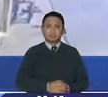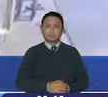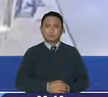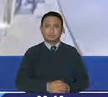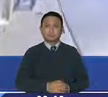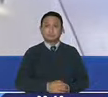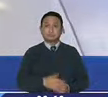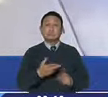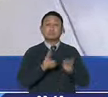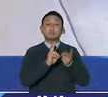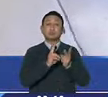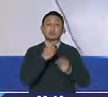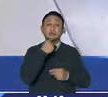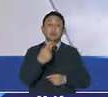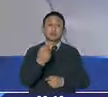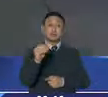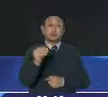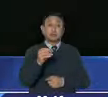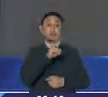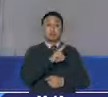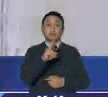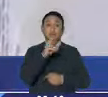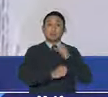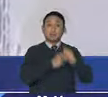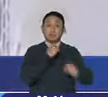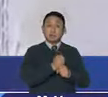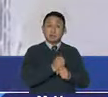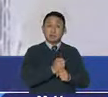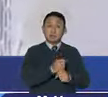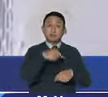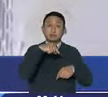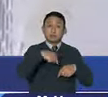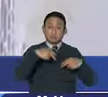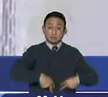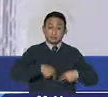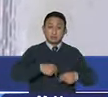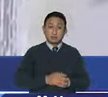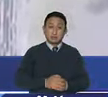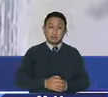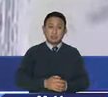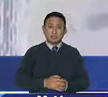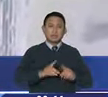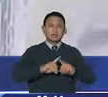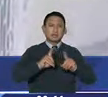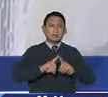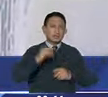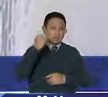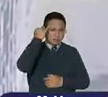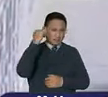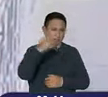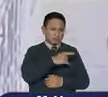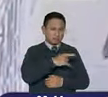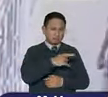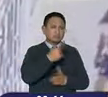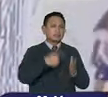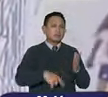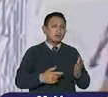Los vecinos indican que la joven de 22 años de edad habita por la zona y manejan varias hipótesis de la motivación de este